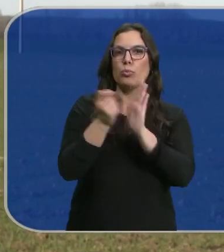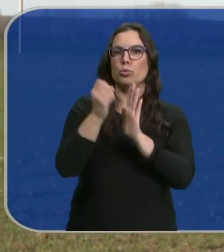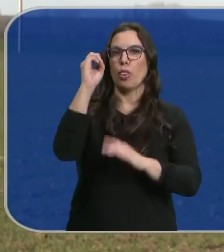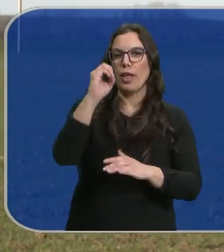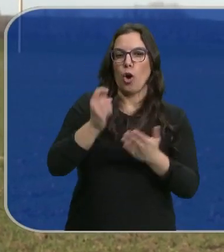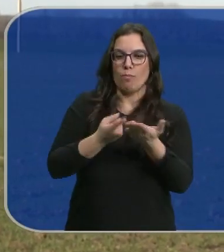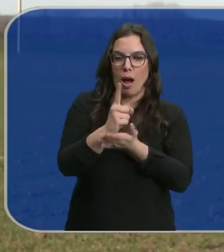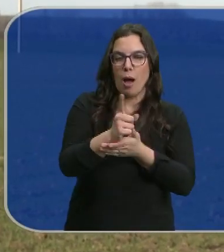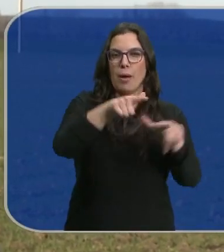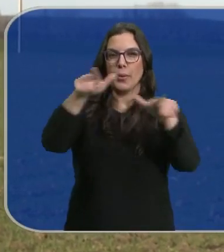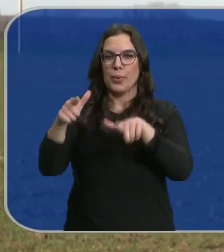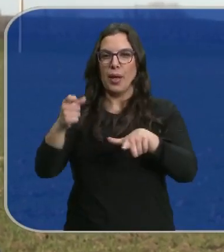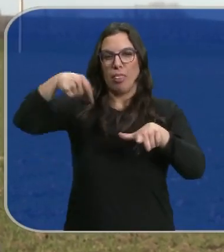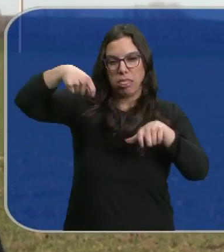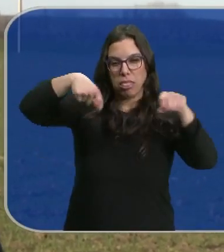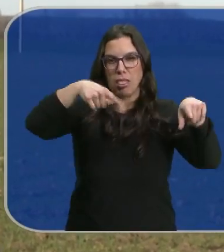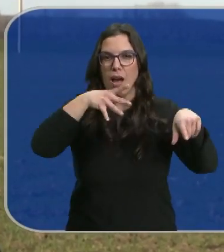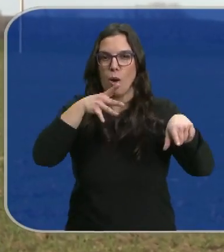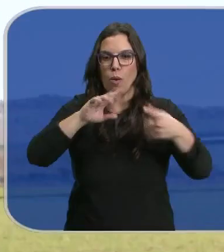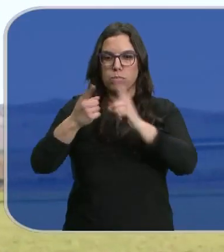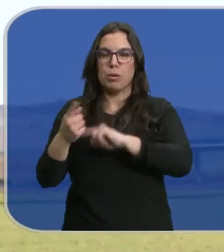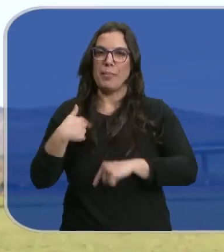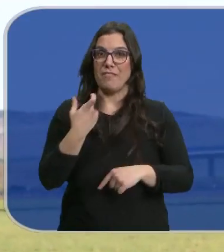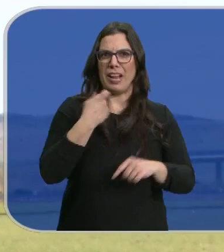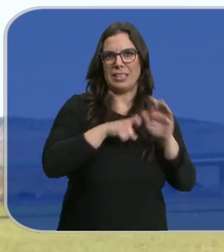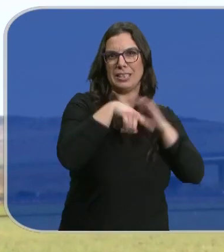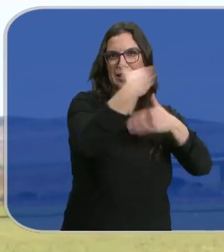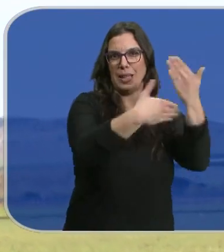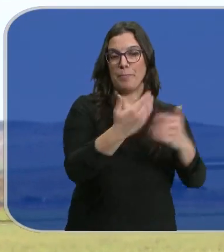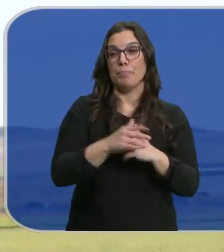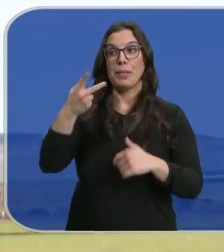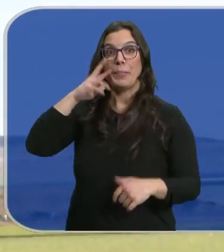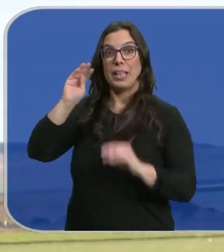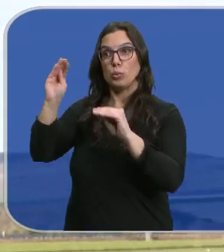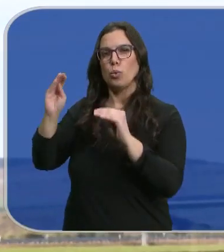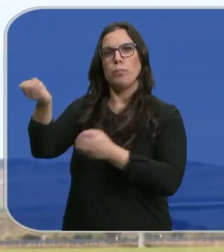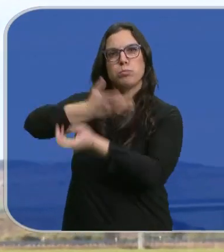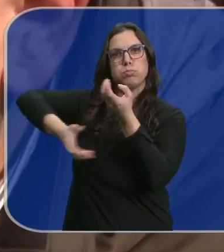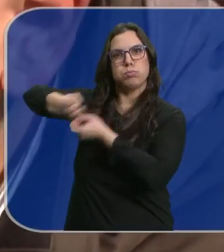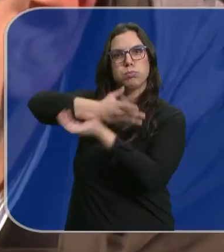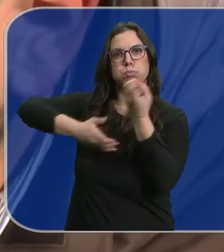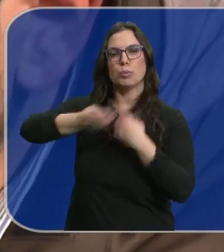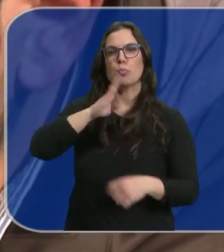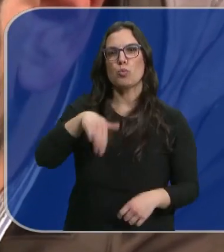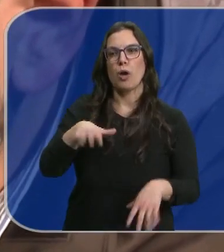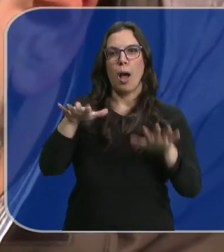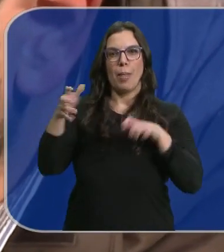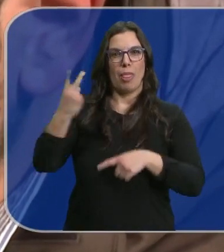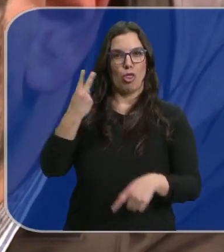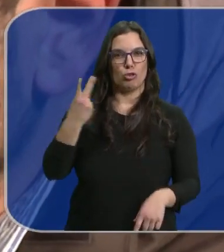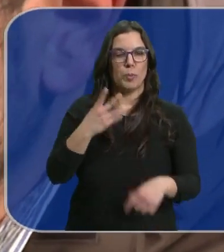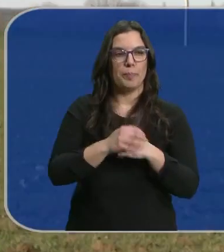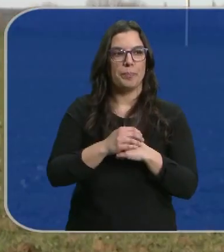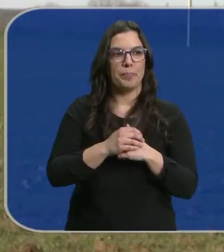de campo, dosificación variable y tal, y a mí me falta bastante de eso. Una experiencia para intercambiar conocimientos y aprender el uno del